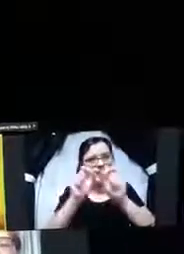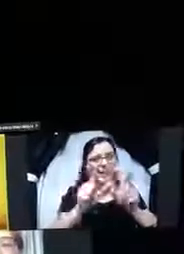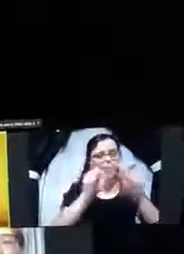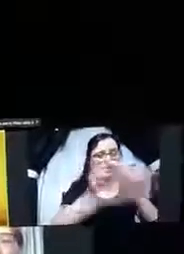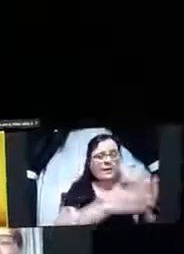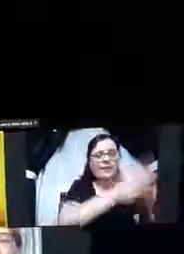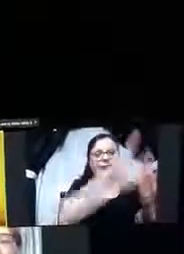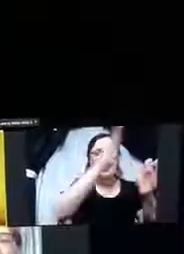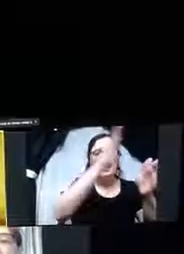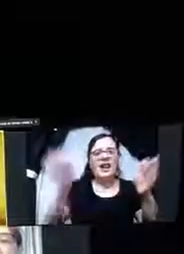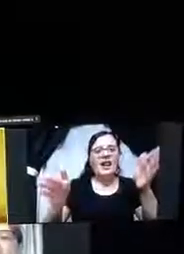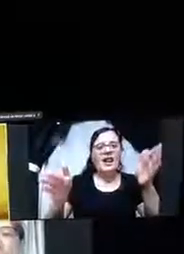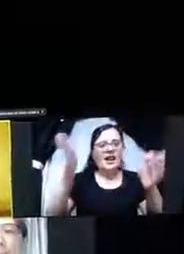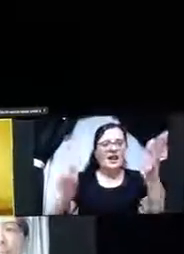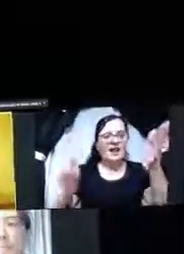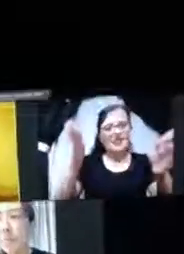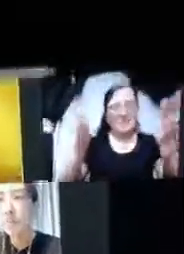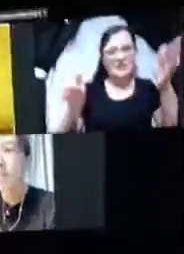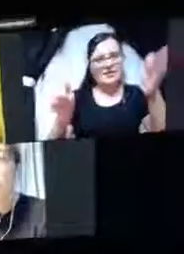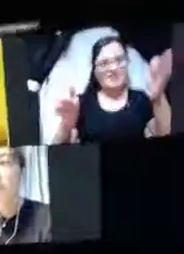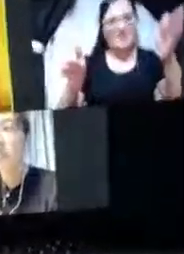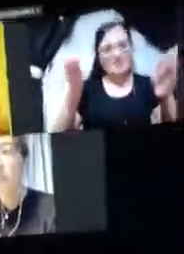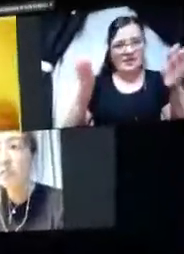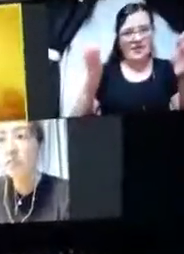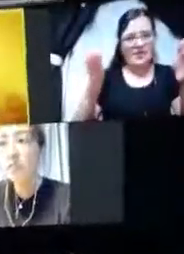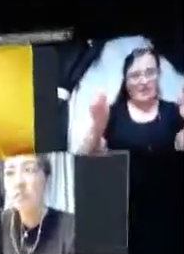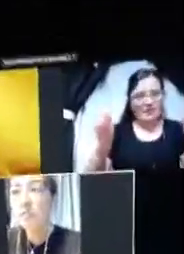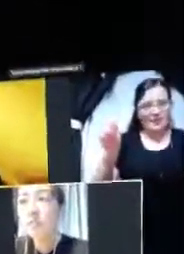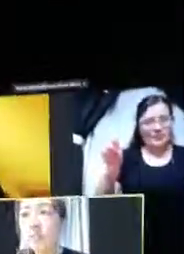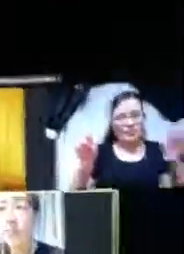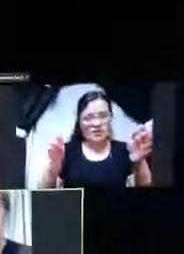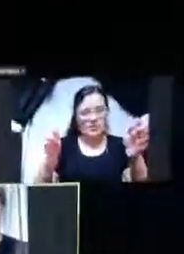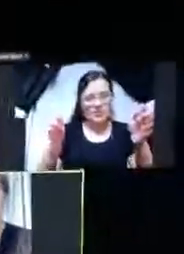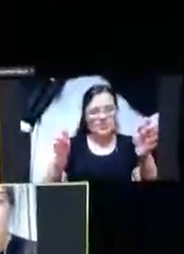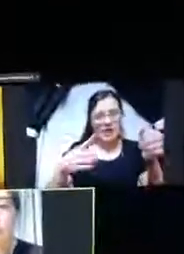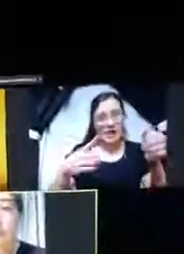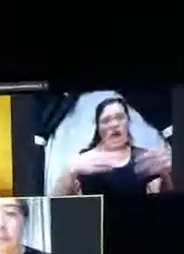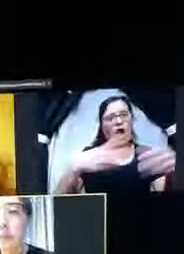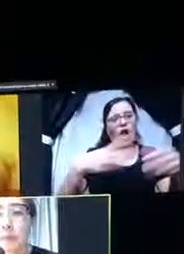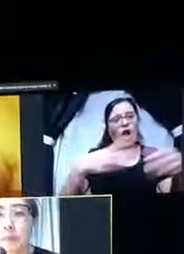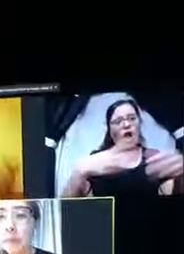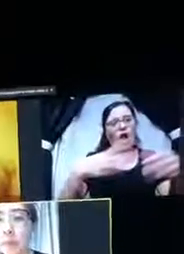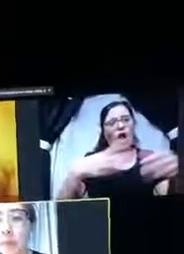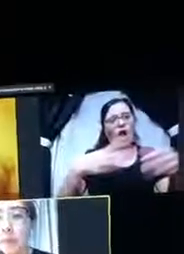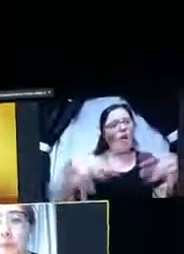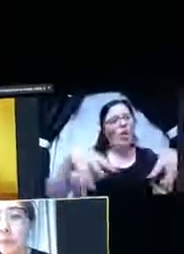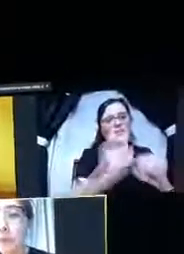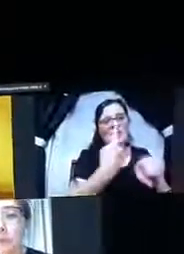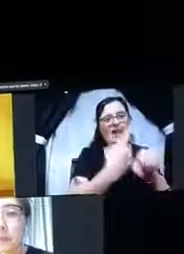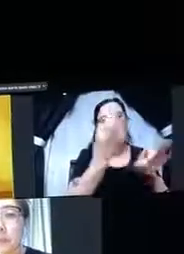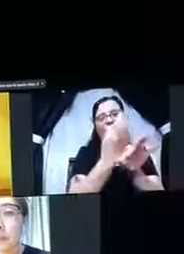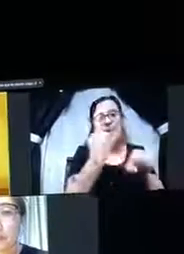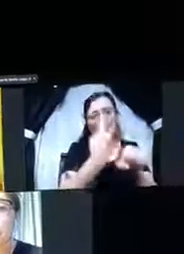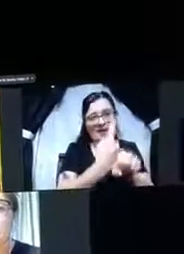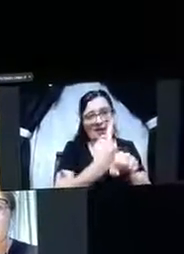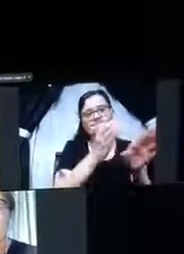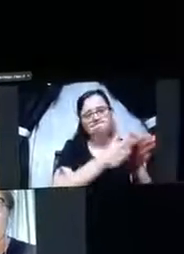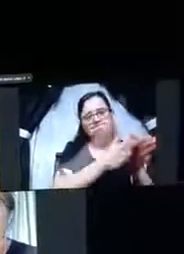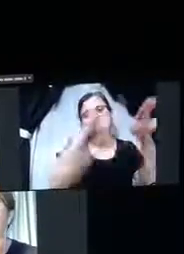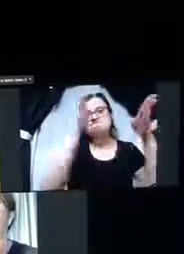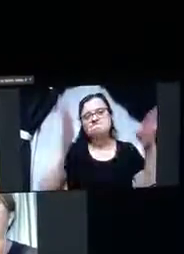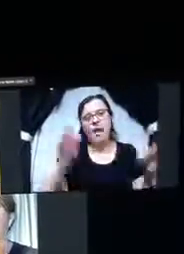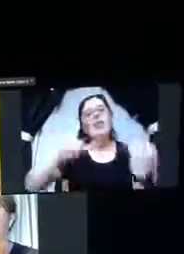la intervención de logogenia, ¿sí? Totalmente. Después te pones en contacto con material escrito